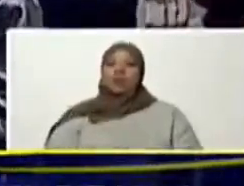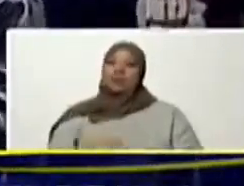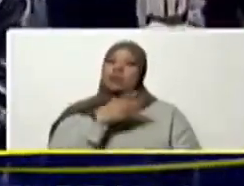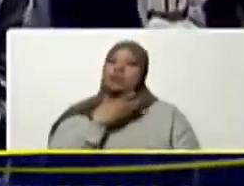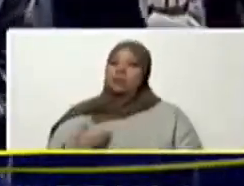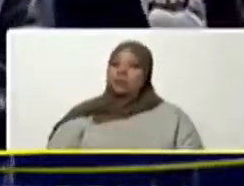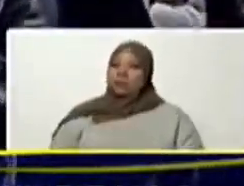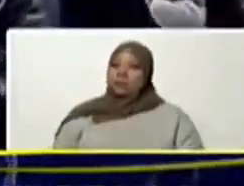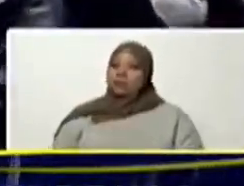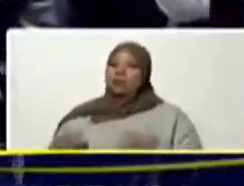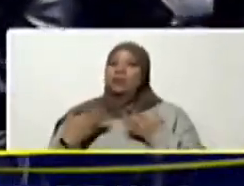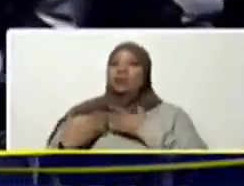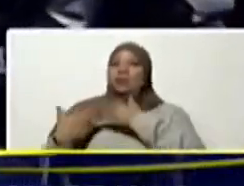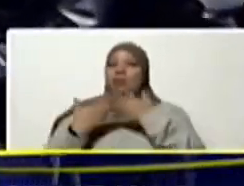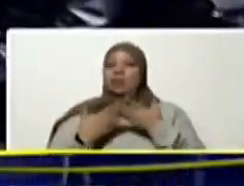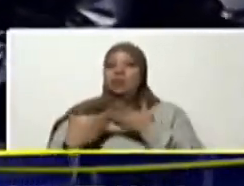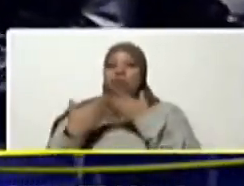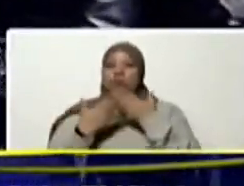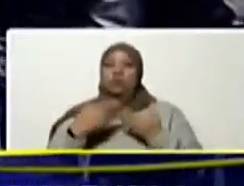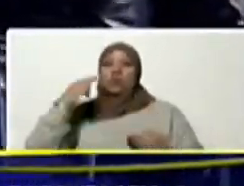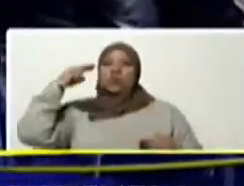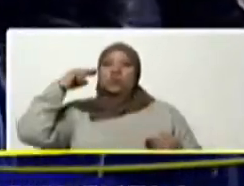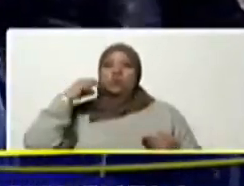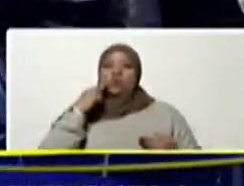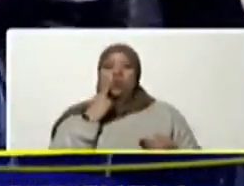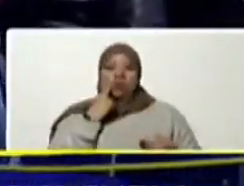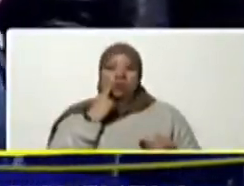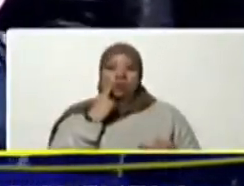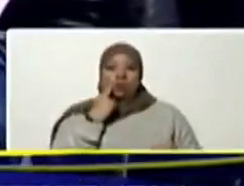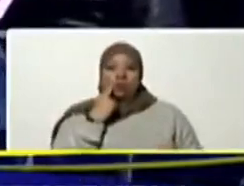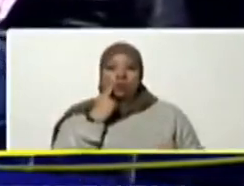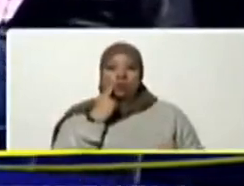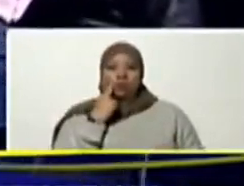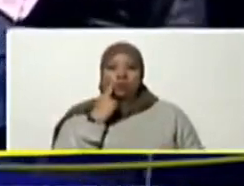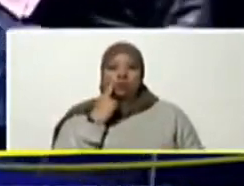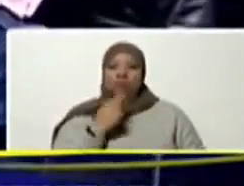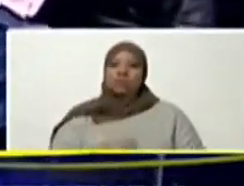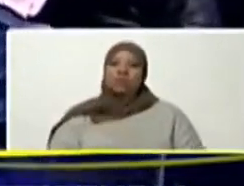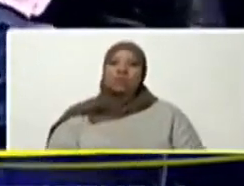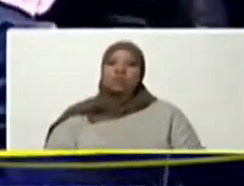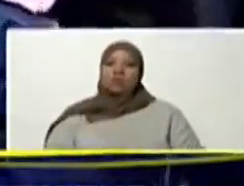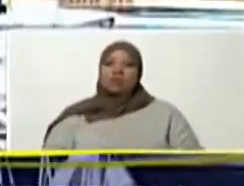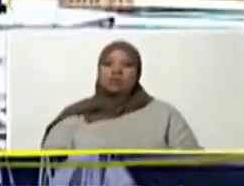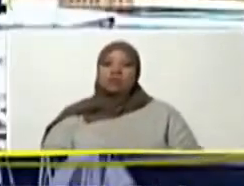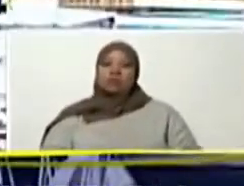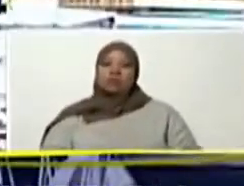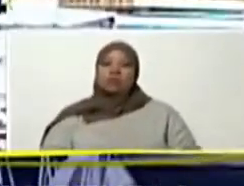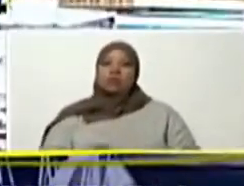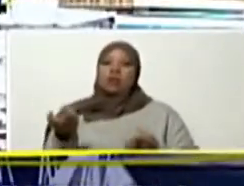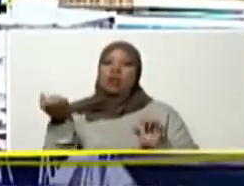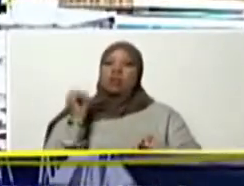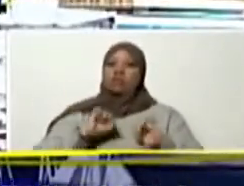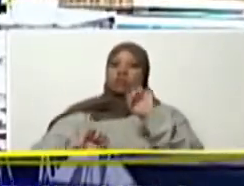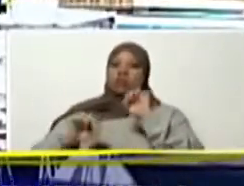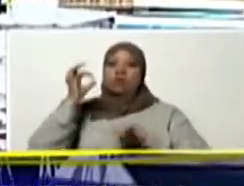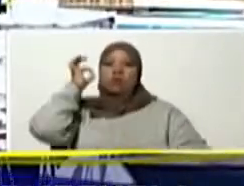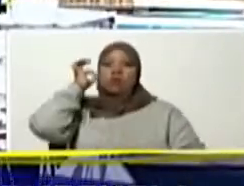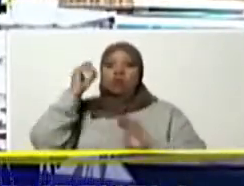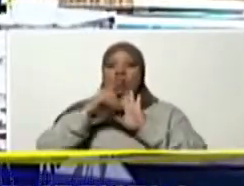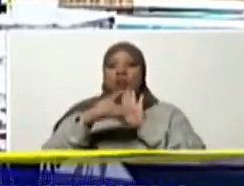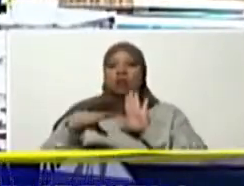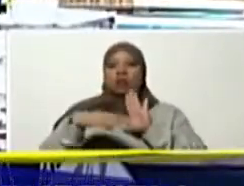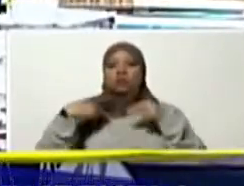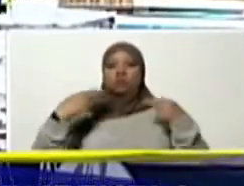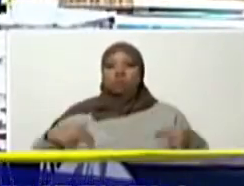presidente del Centro de Estudios, Simón Bolívar, Alejandro López. Y a la defensora de derechos